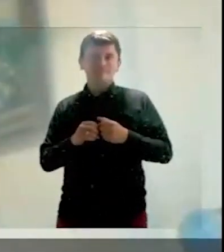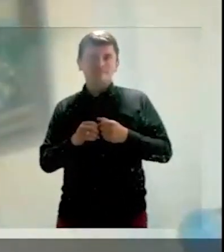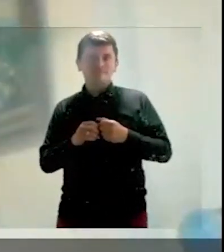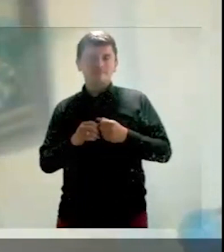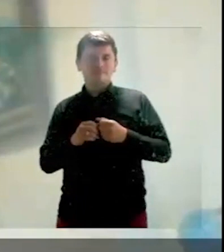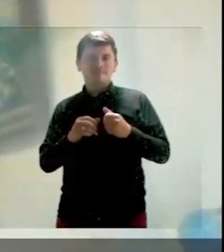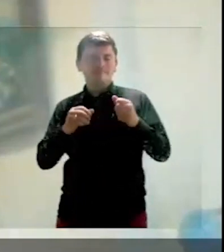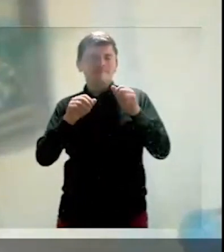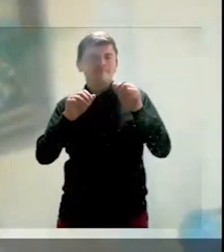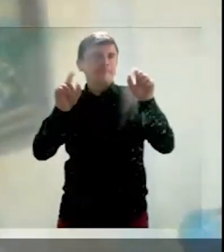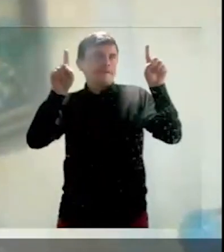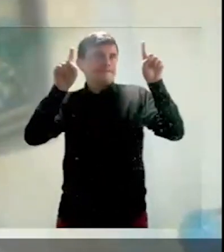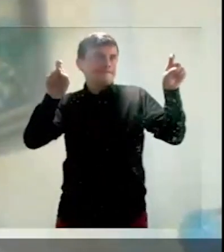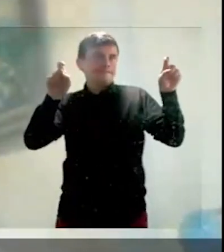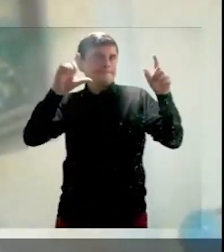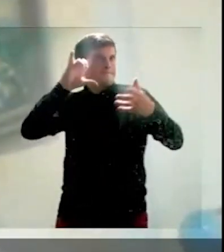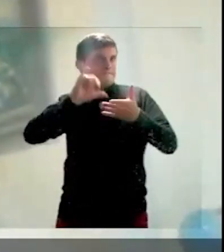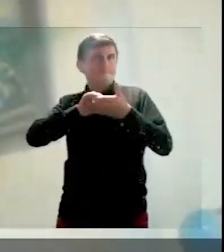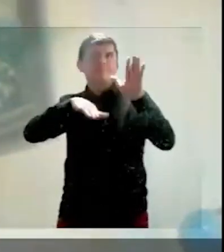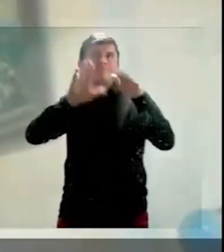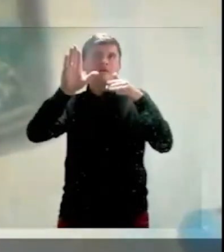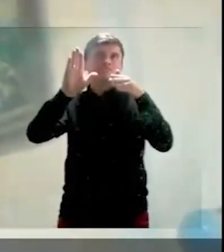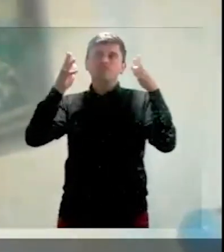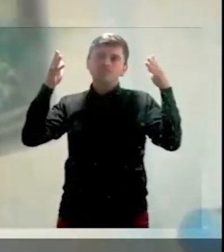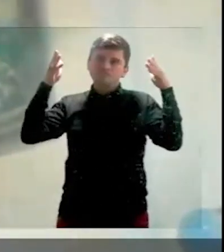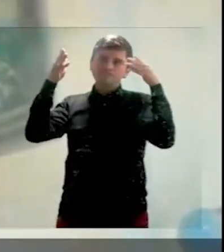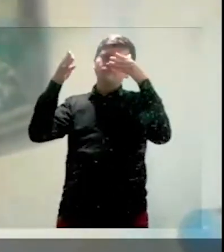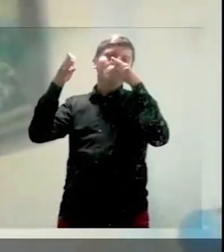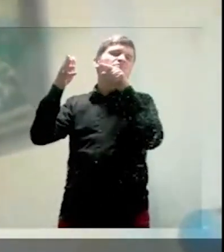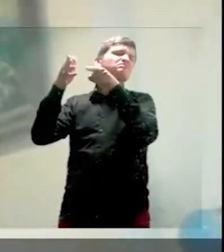La pregunta va, creo que va dirigida a saber